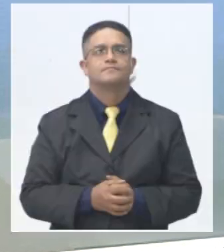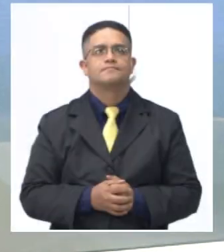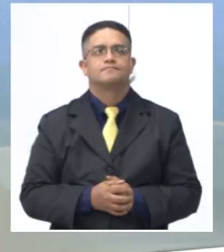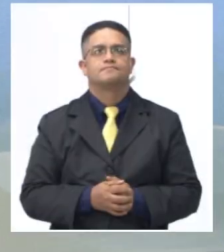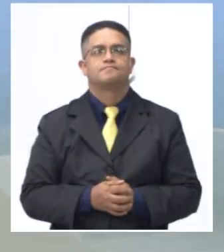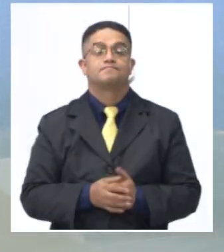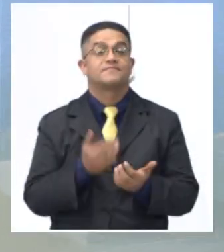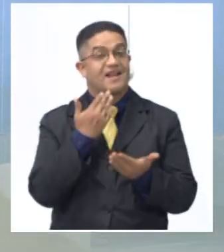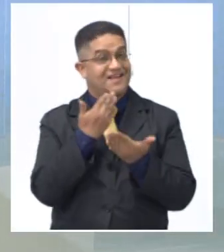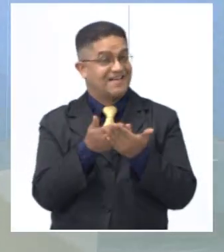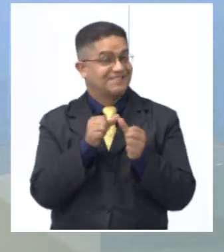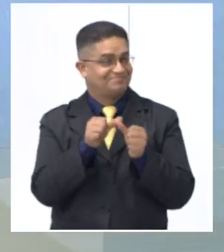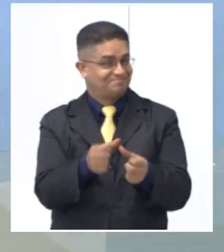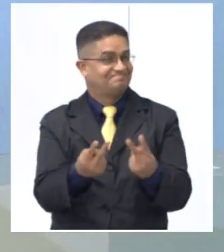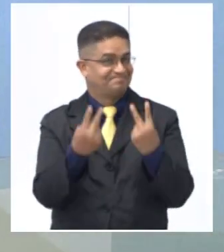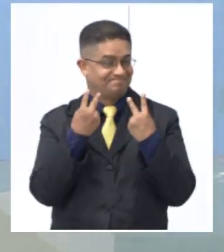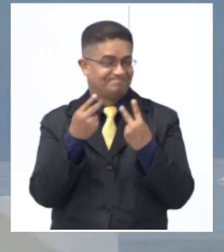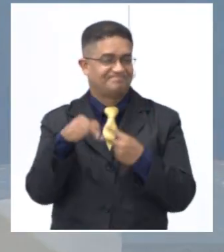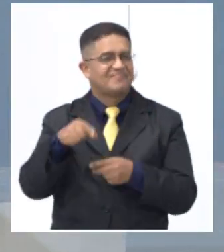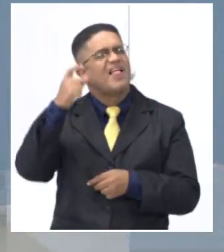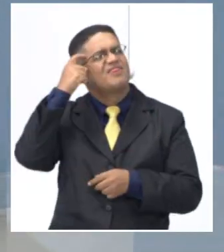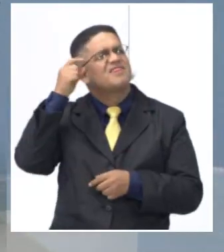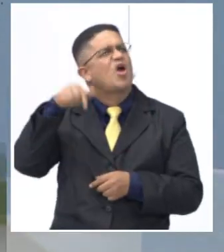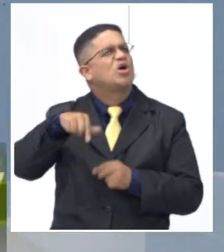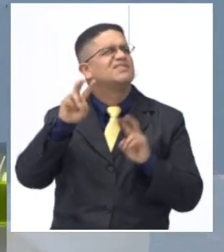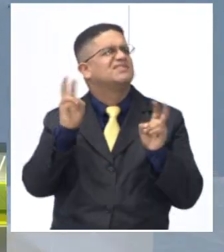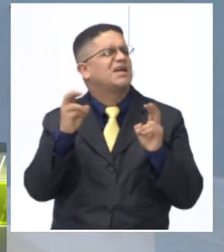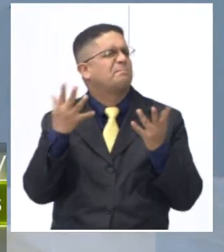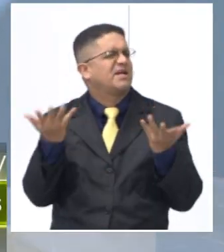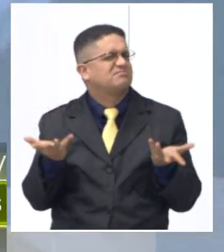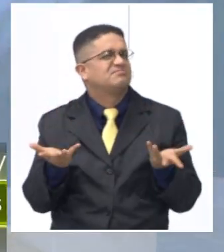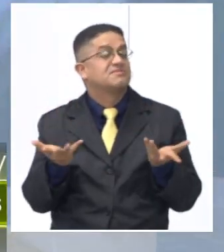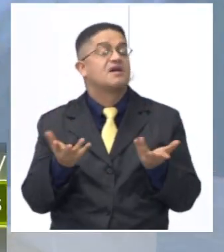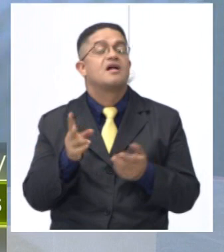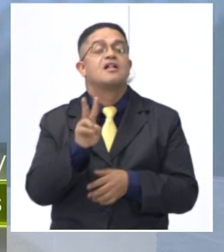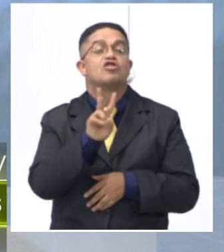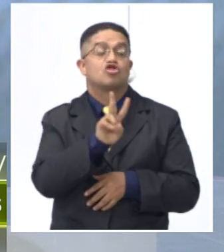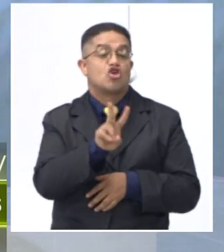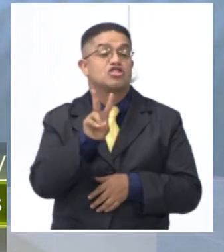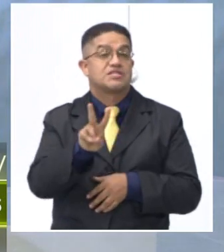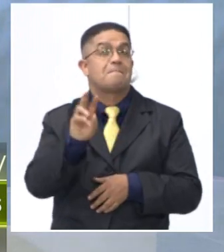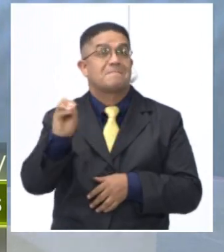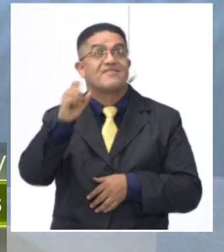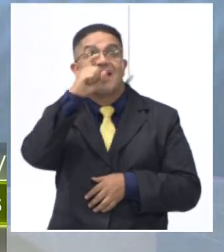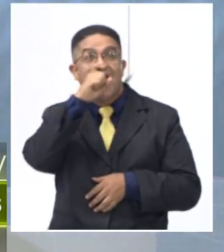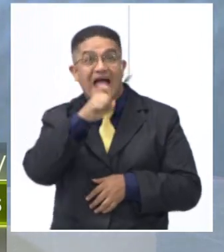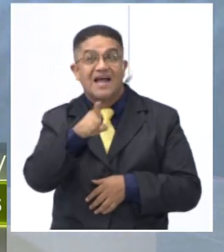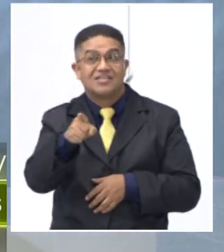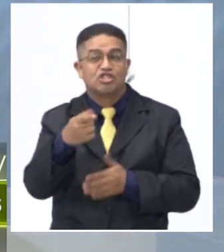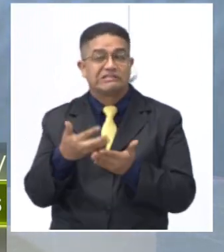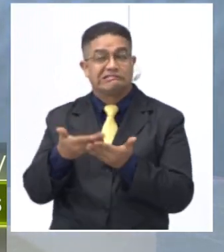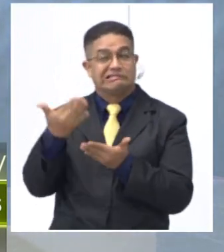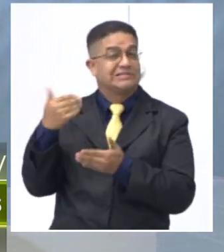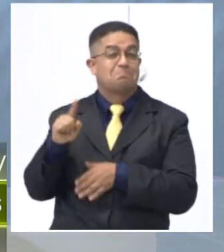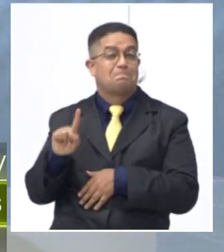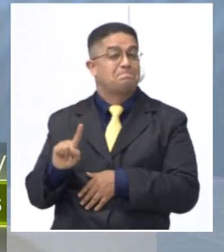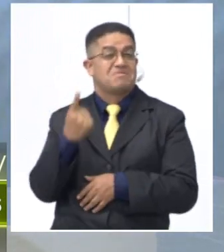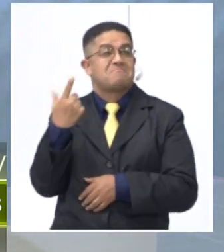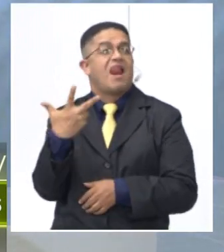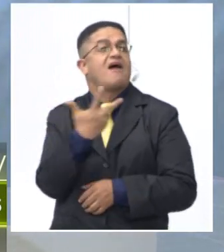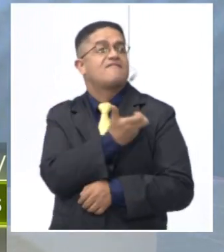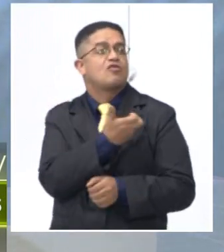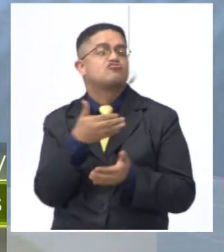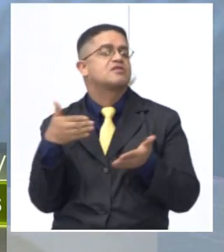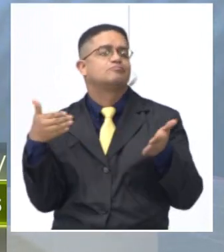Gracias por continuar en nuestra sintonía. El día de hoy estaremos hablando de 220 años de la primera inmunización contra la